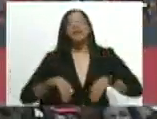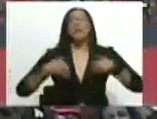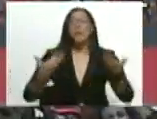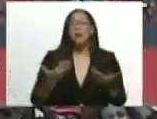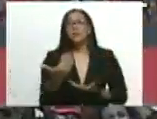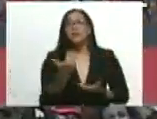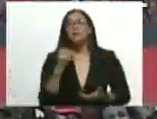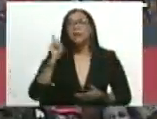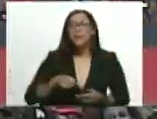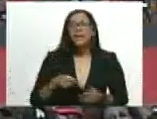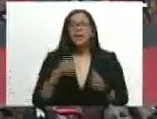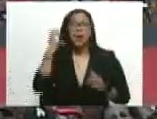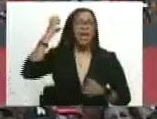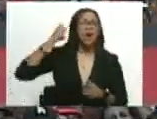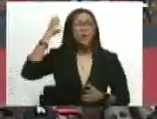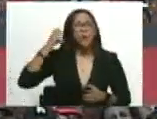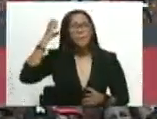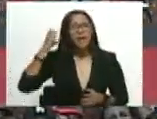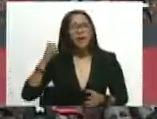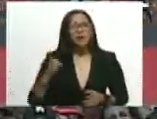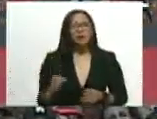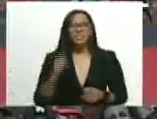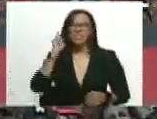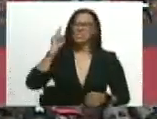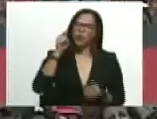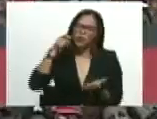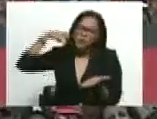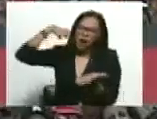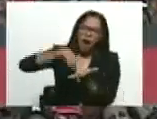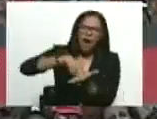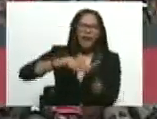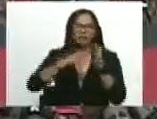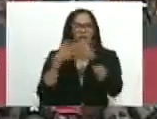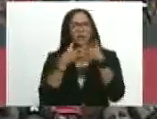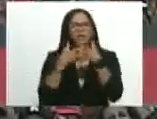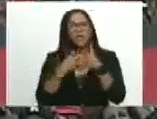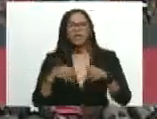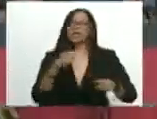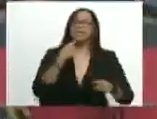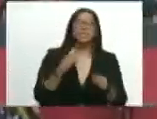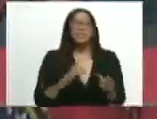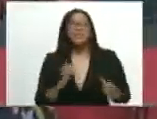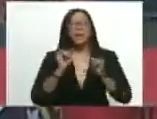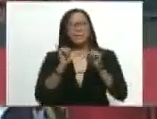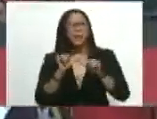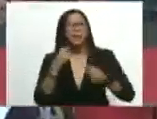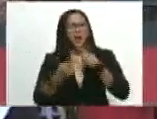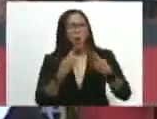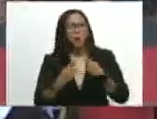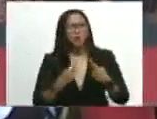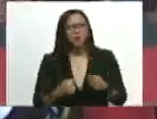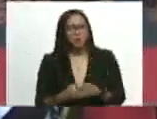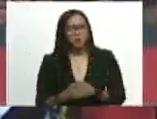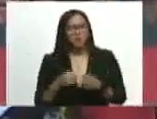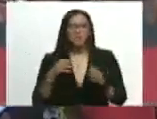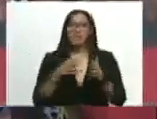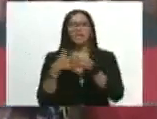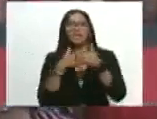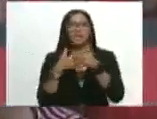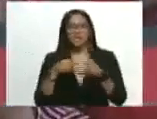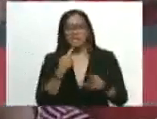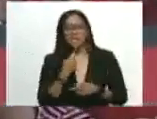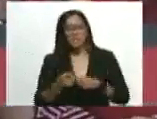los europeos que son unos arrodillados a los gringos diciendo las mismas cosas que los gringos los